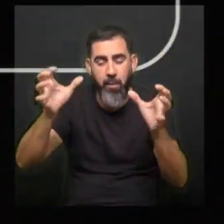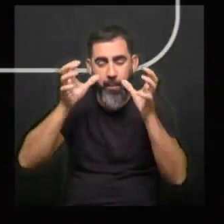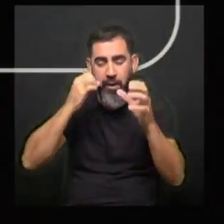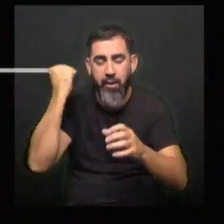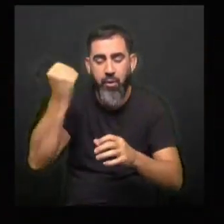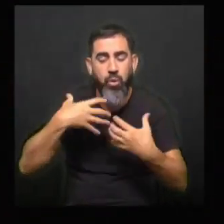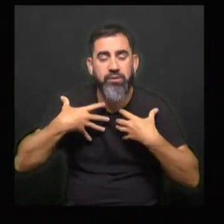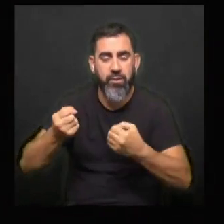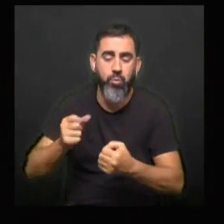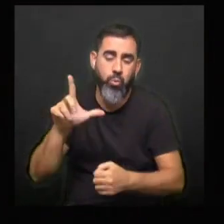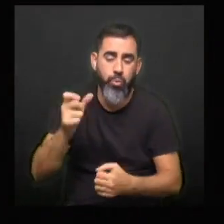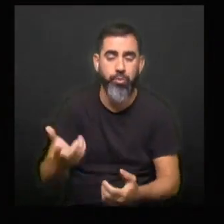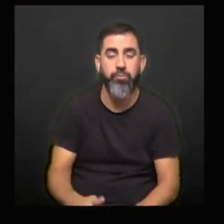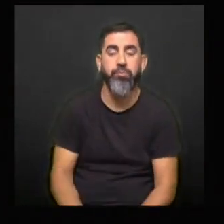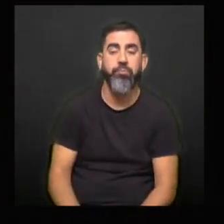para la salud, por supuesto.